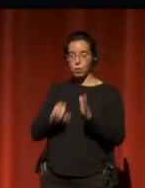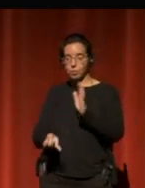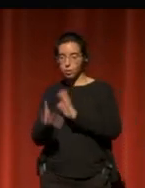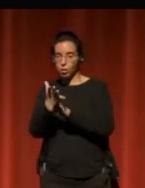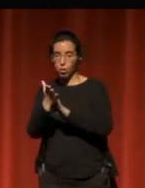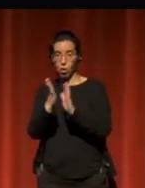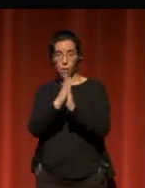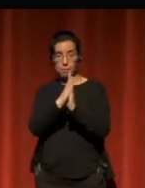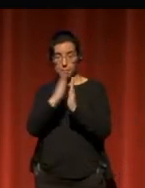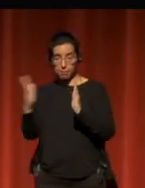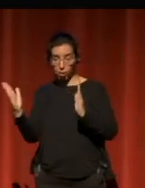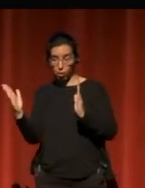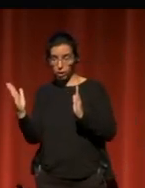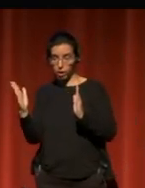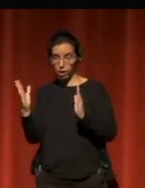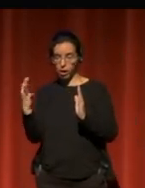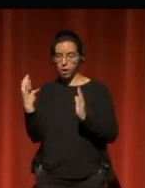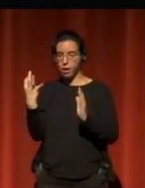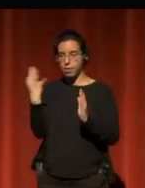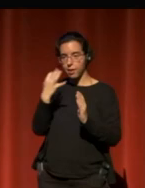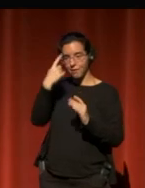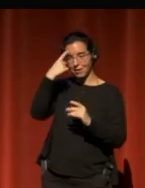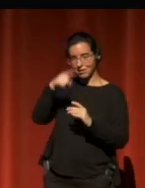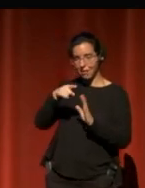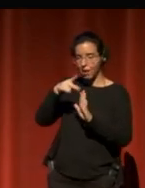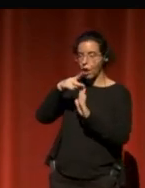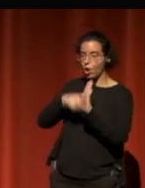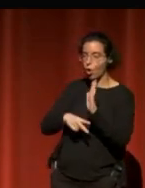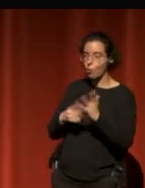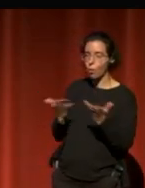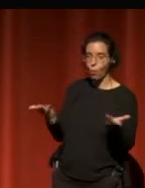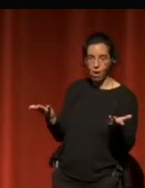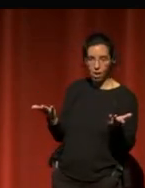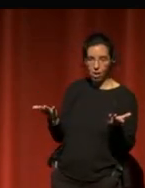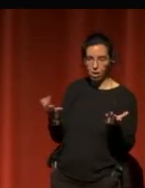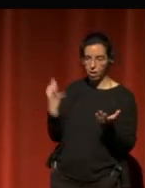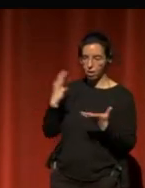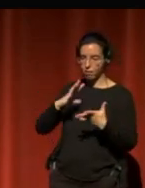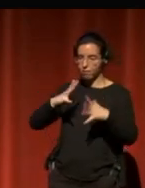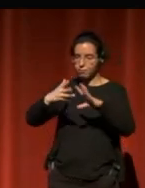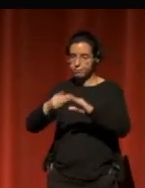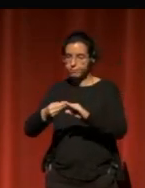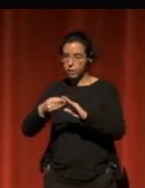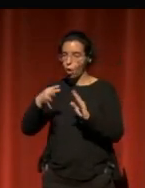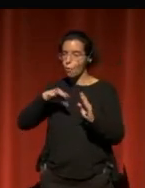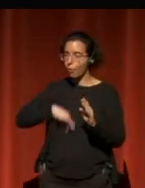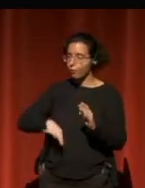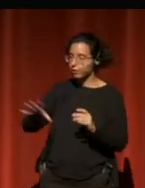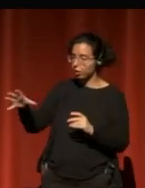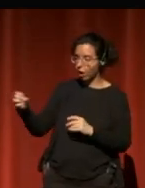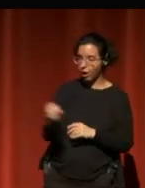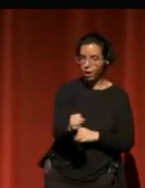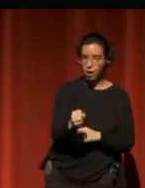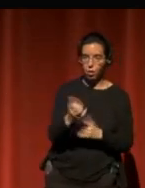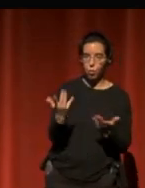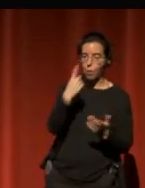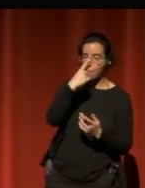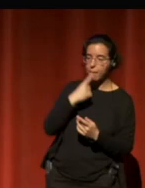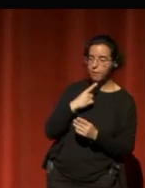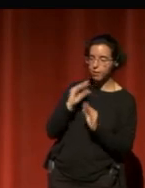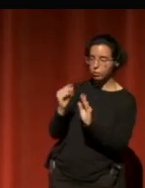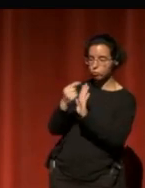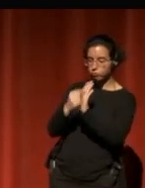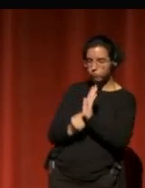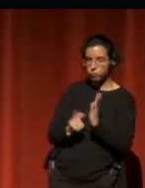bibliotecas, tienen que saber en qué marco han de hacerlo, con qué profesionales, con qué perfiles